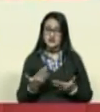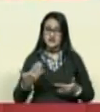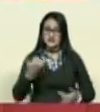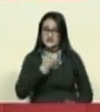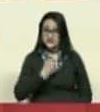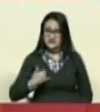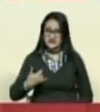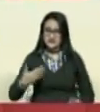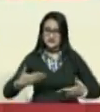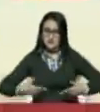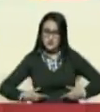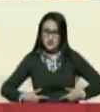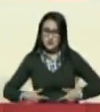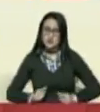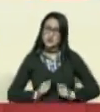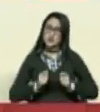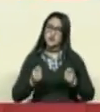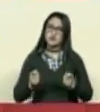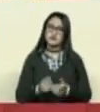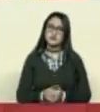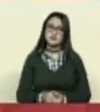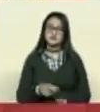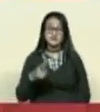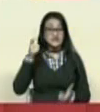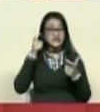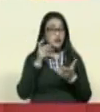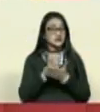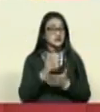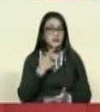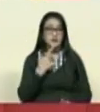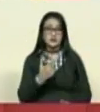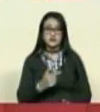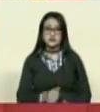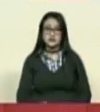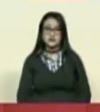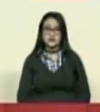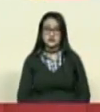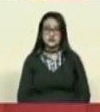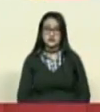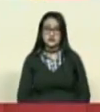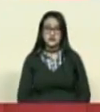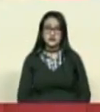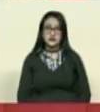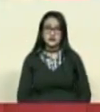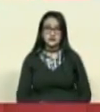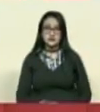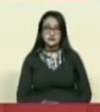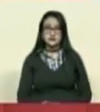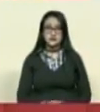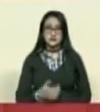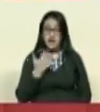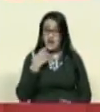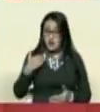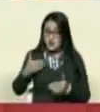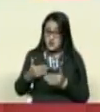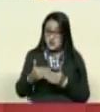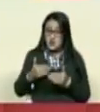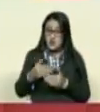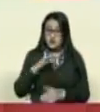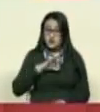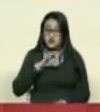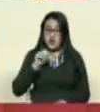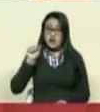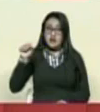entrega. Por eso que el comandante Chávez decía algo muy cierto: si hay algo más cercano al socialismo en